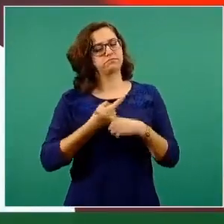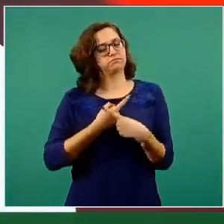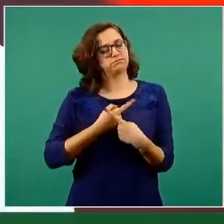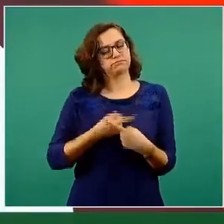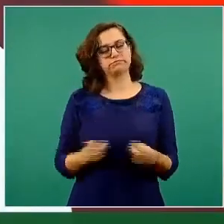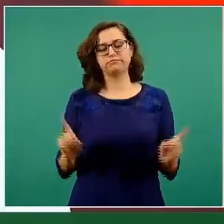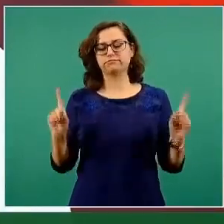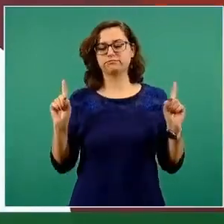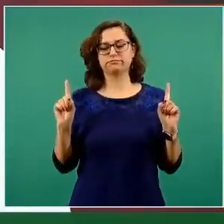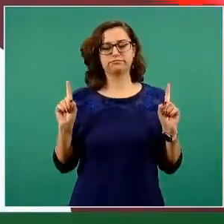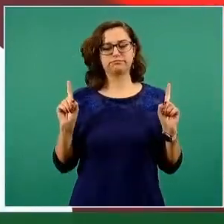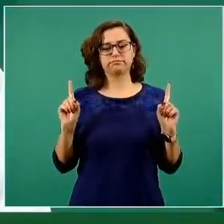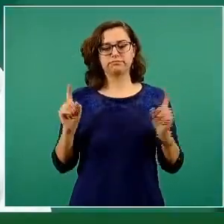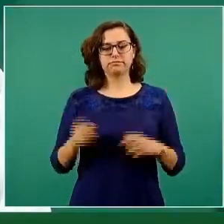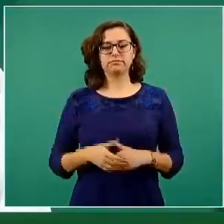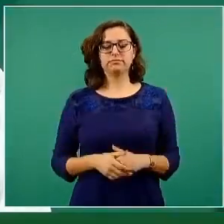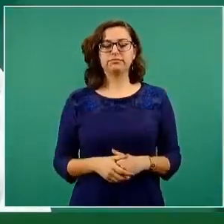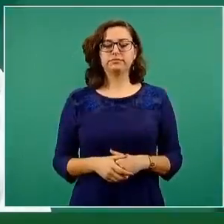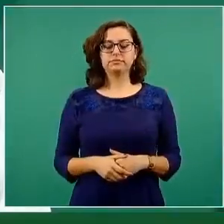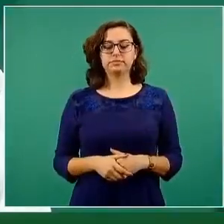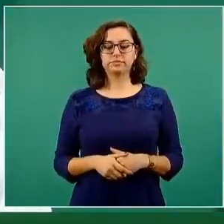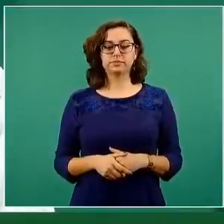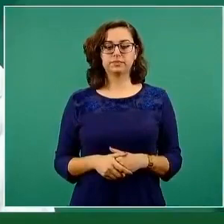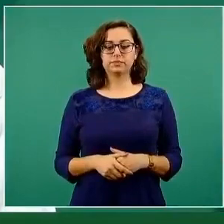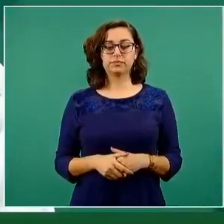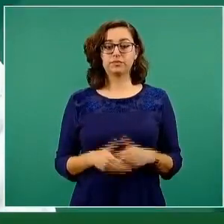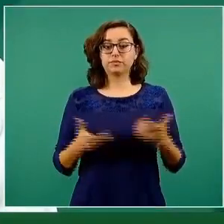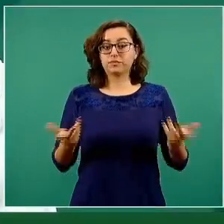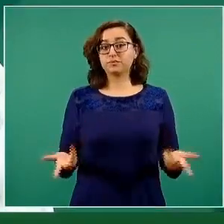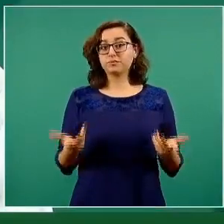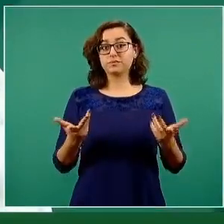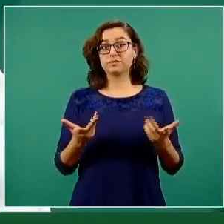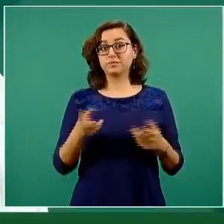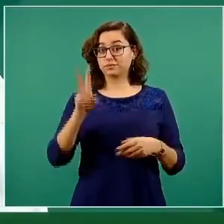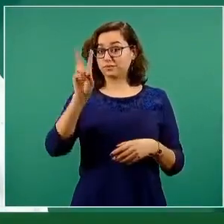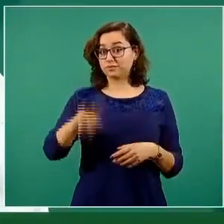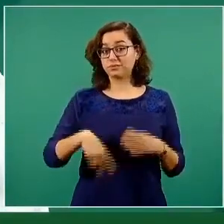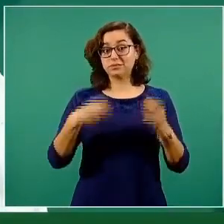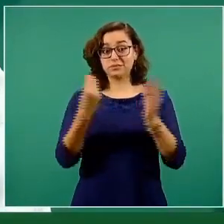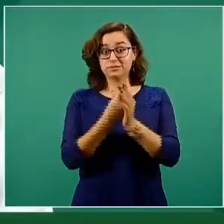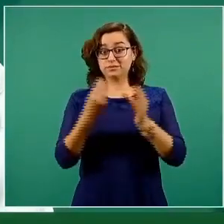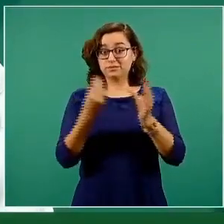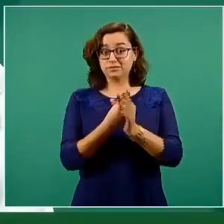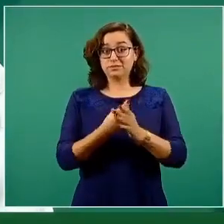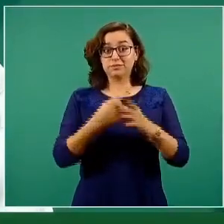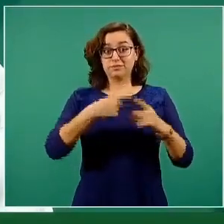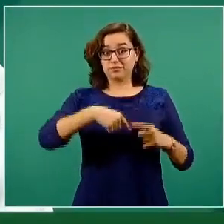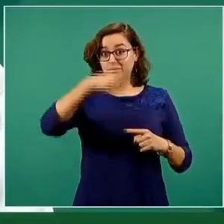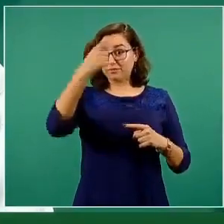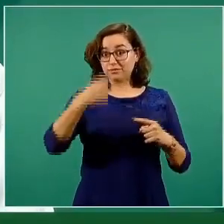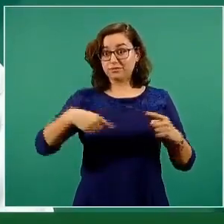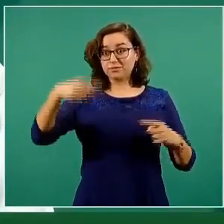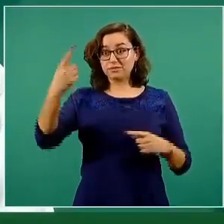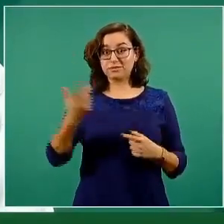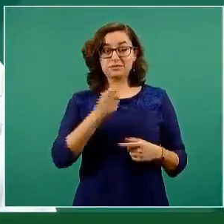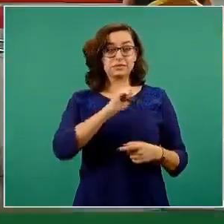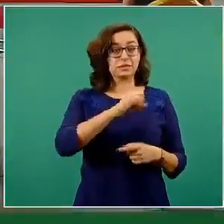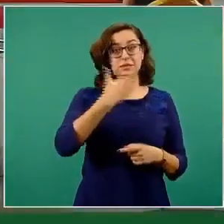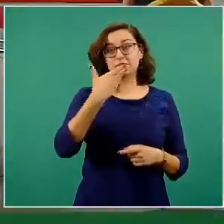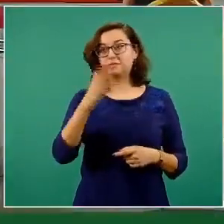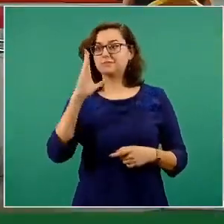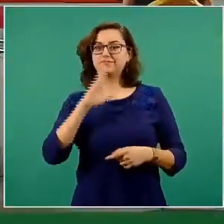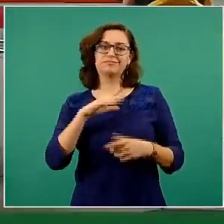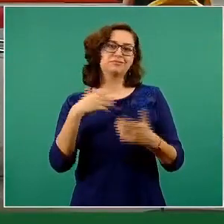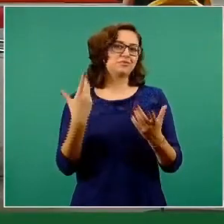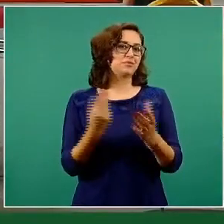obtienen con ciertos modelos de manejo de la epidemia. Da para todo un seminario lo que ha planteado Santiago Castillo.